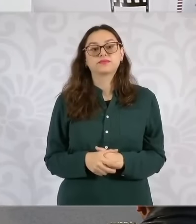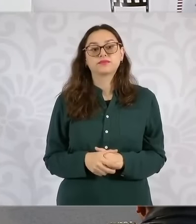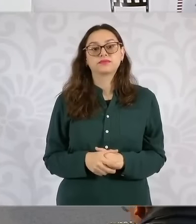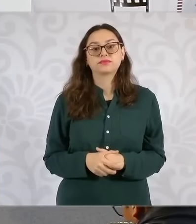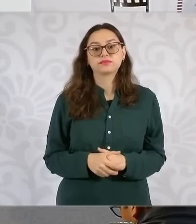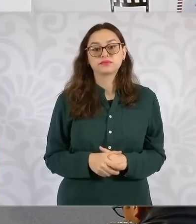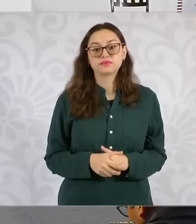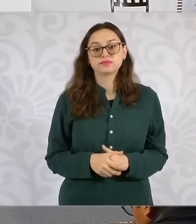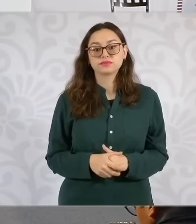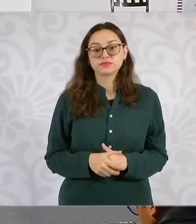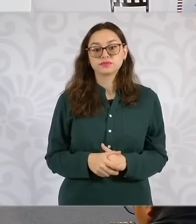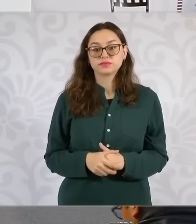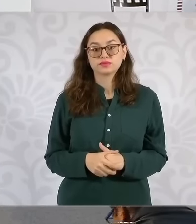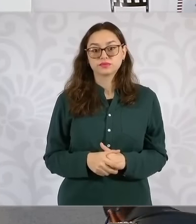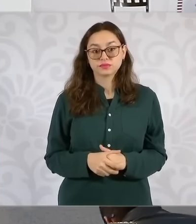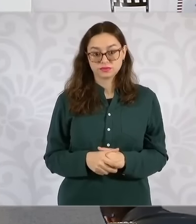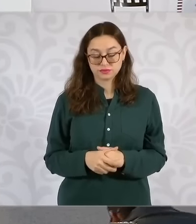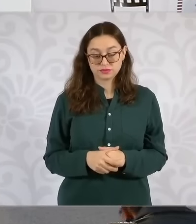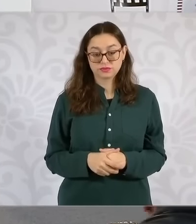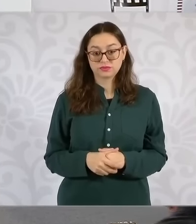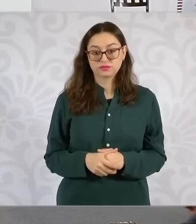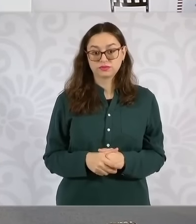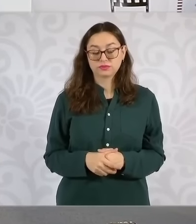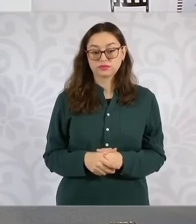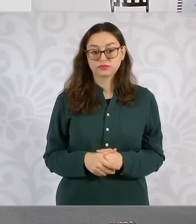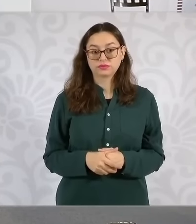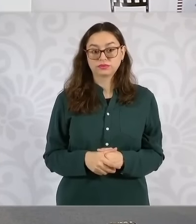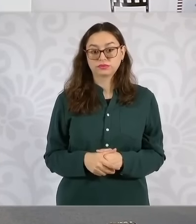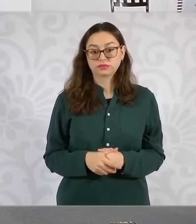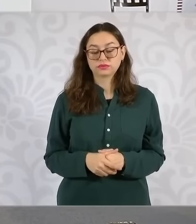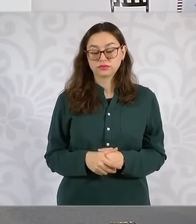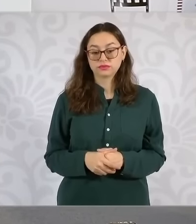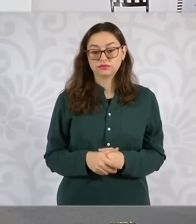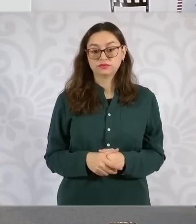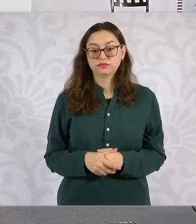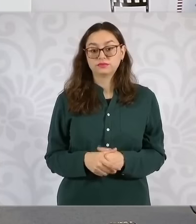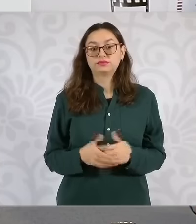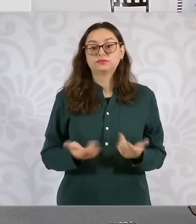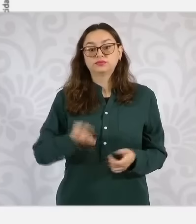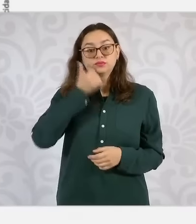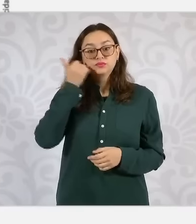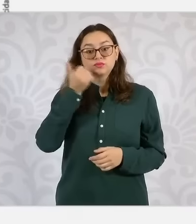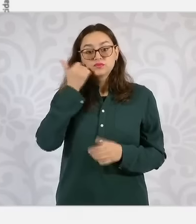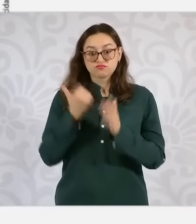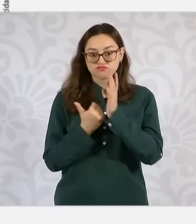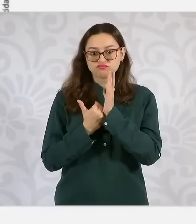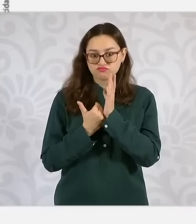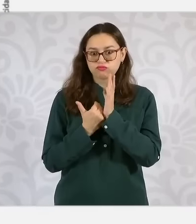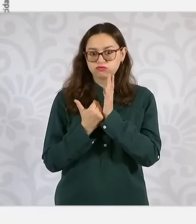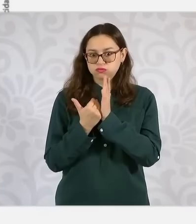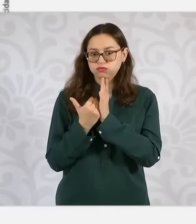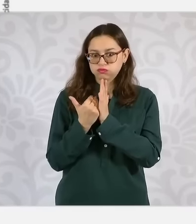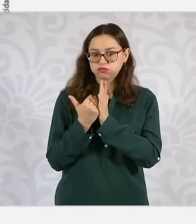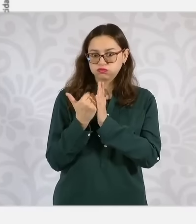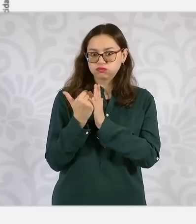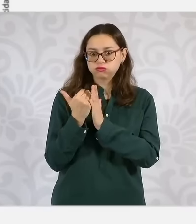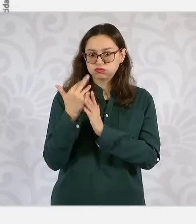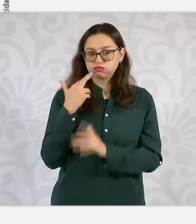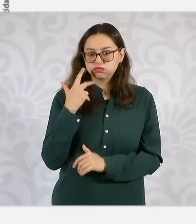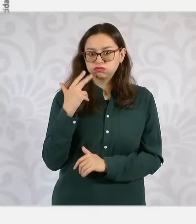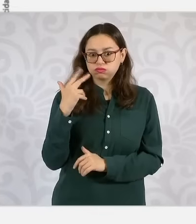programa, la capacidad de incremento que tenemos. Es interesantísimo cómo hemos ido